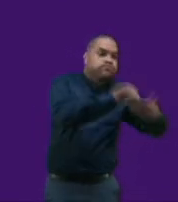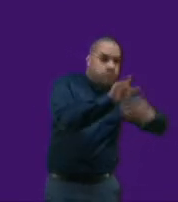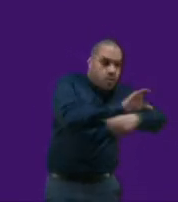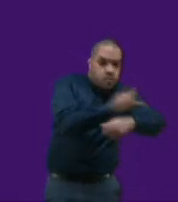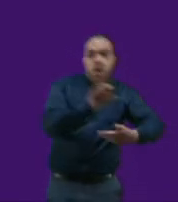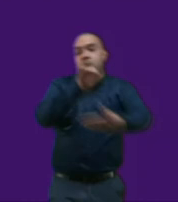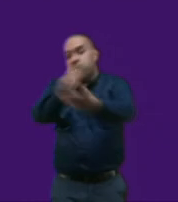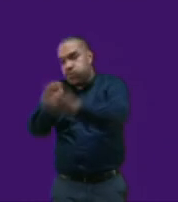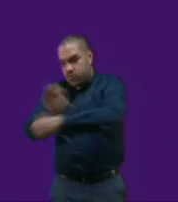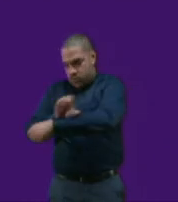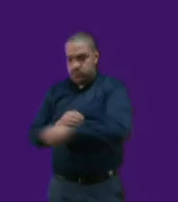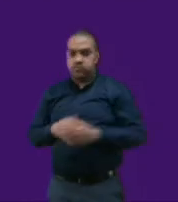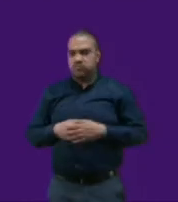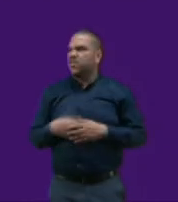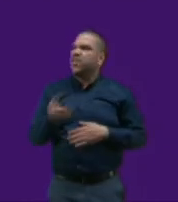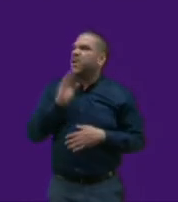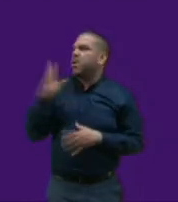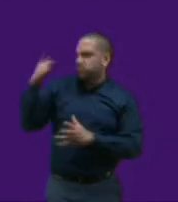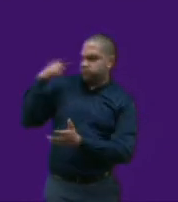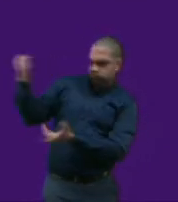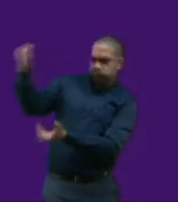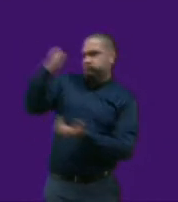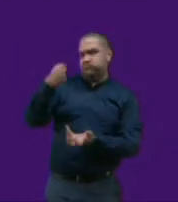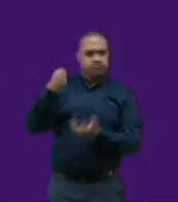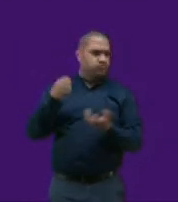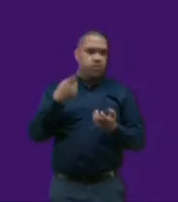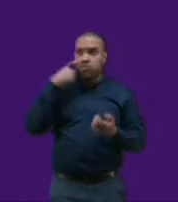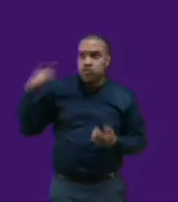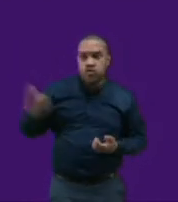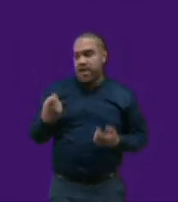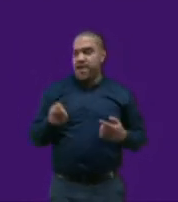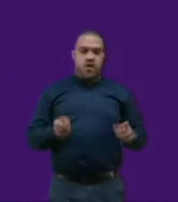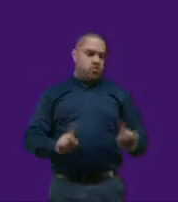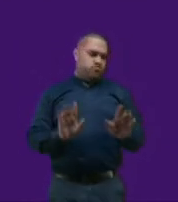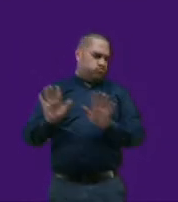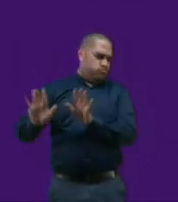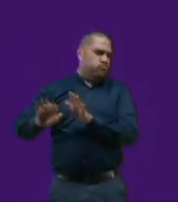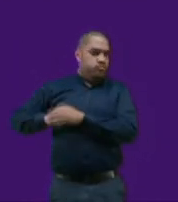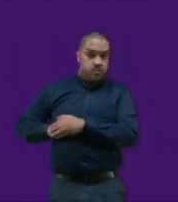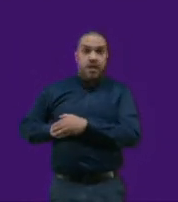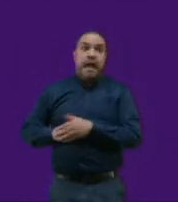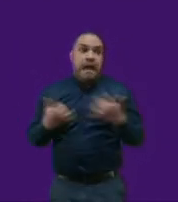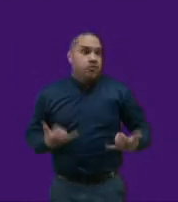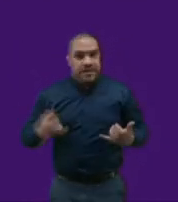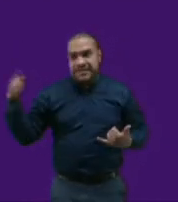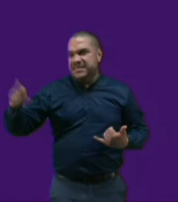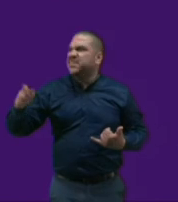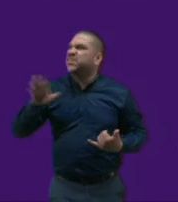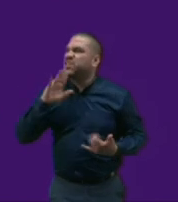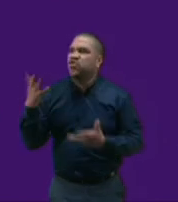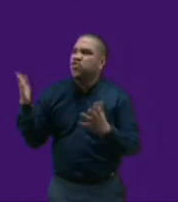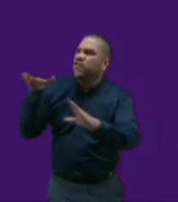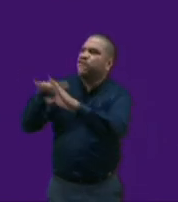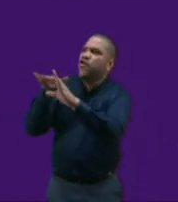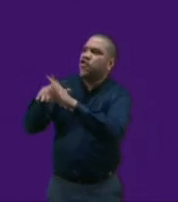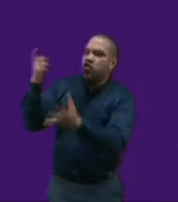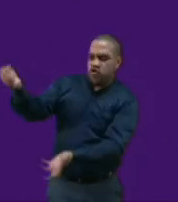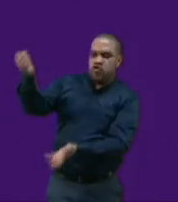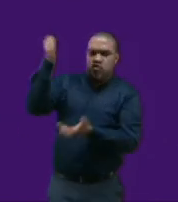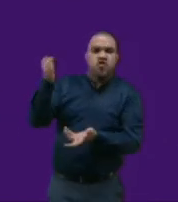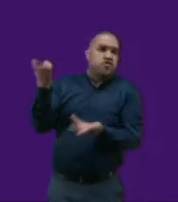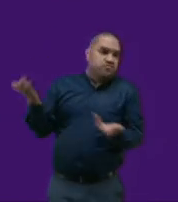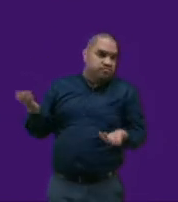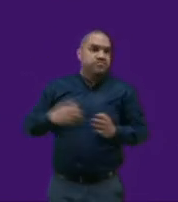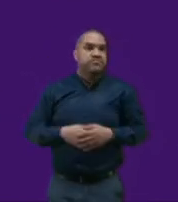buscado ningún fondo de inversión, pero ahora ya vimos la necesidad de poder crecer rápido, porque ya empieza